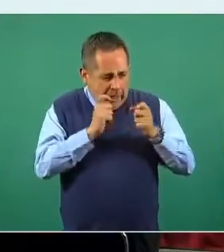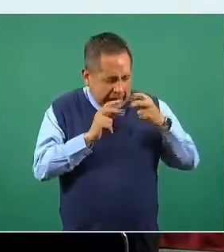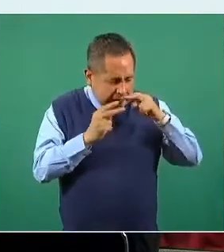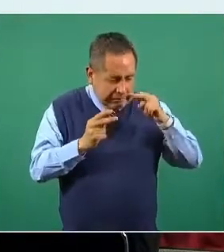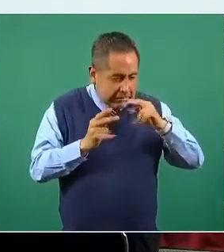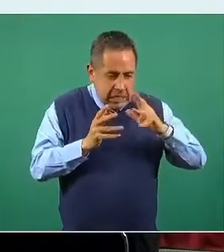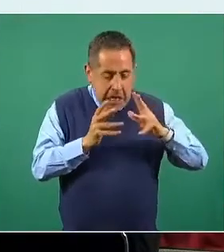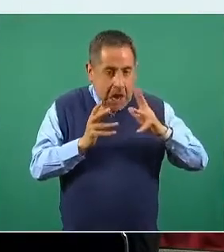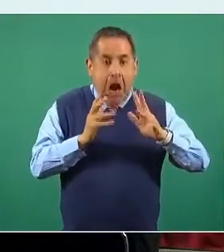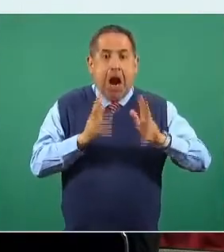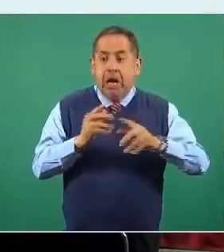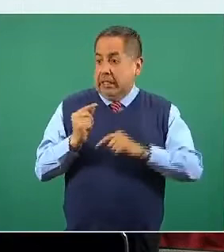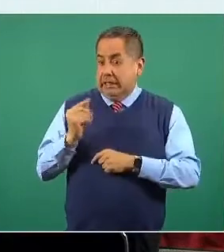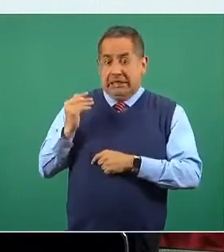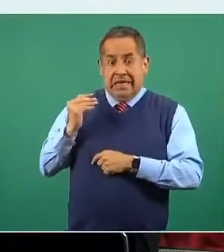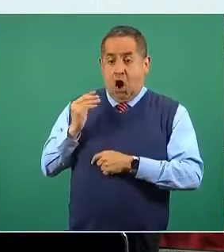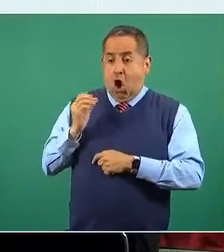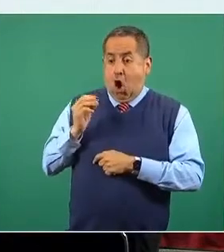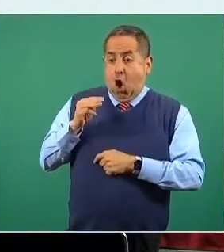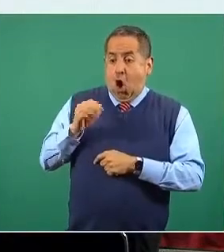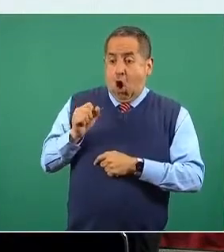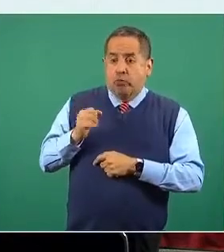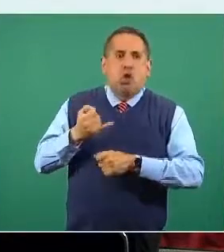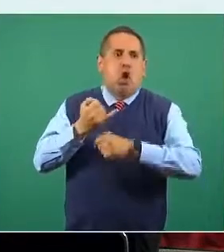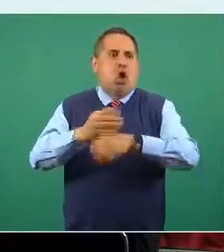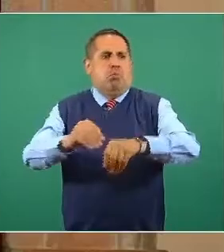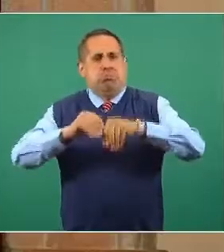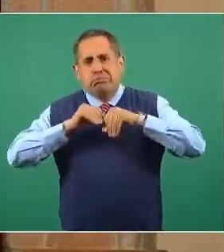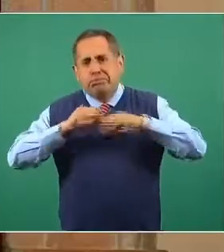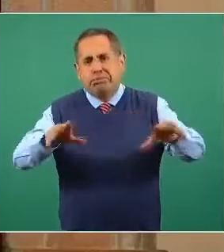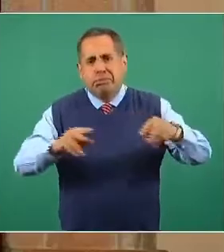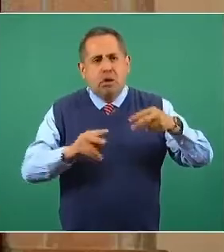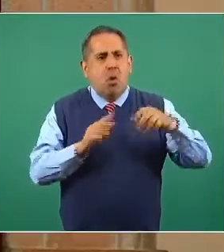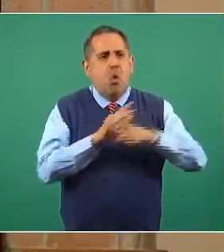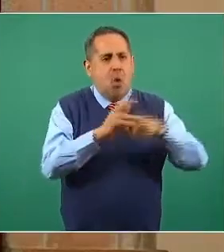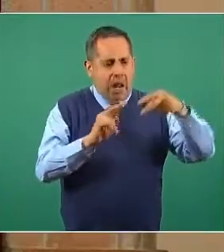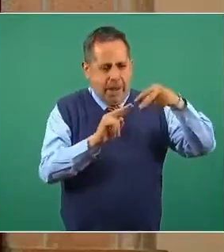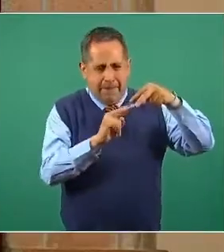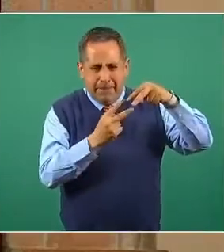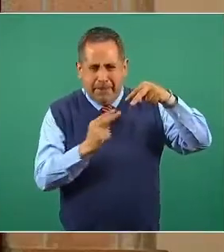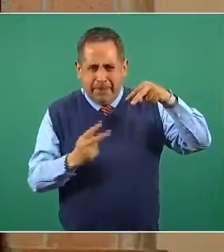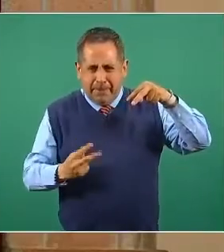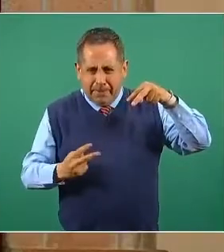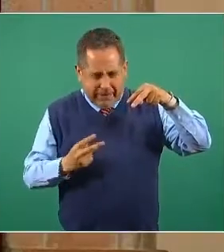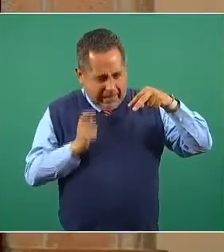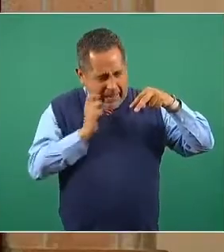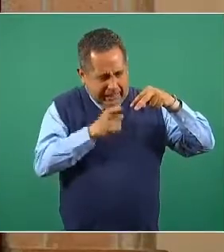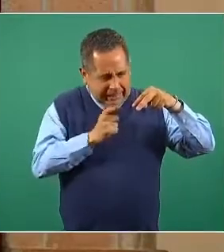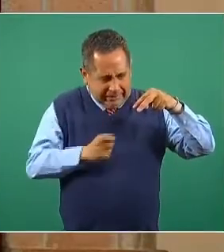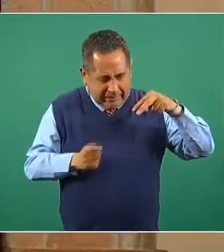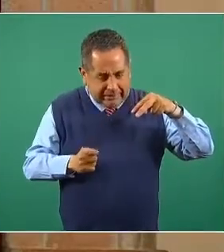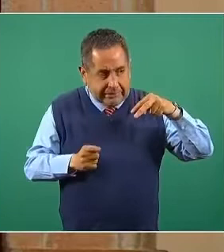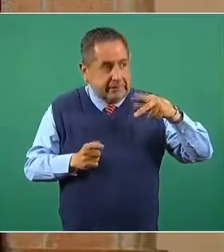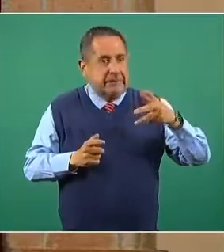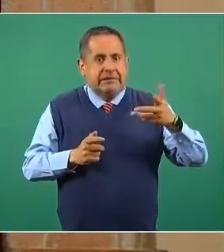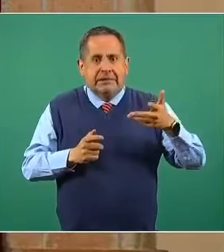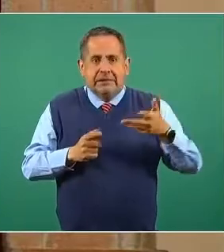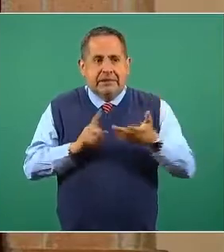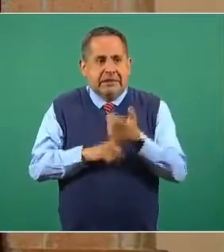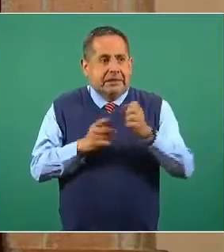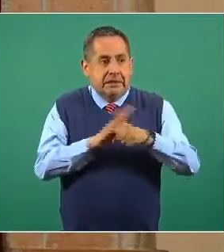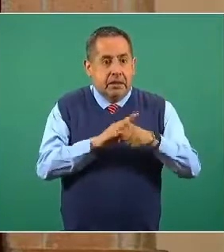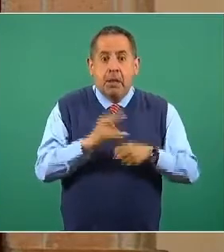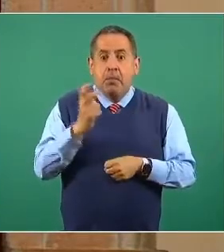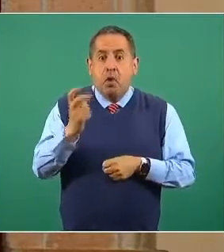OMS había ya días previos publicado la secuenciación de este nuevo virus, y en base a eso el INDRE desarrollaba la